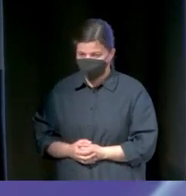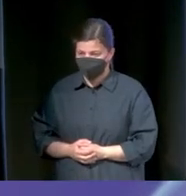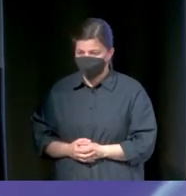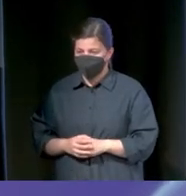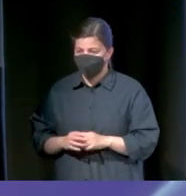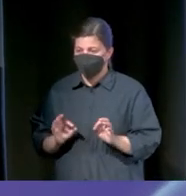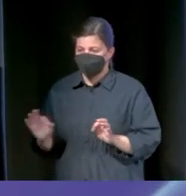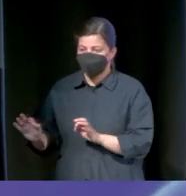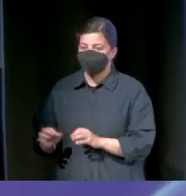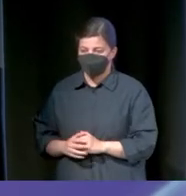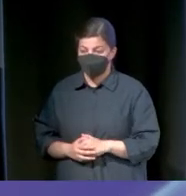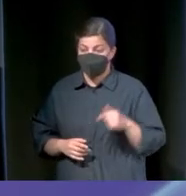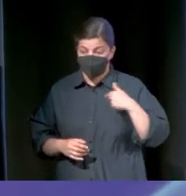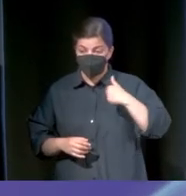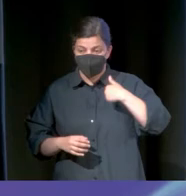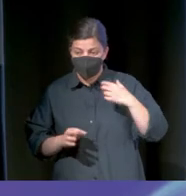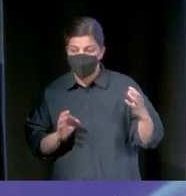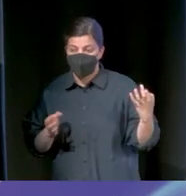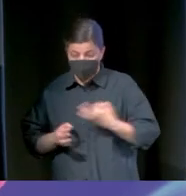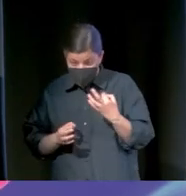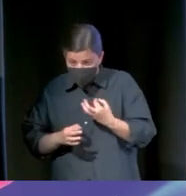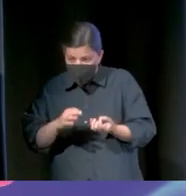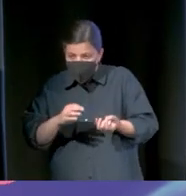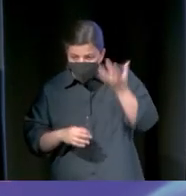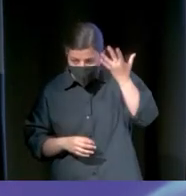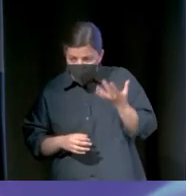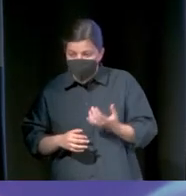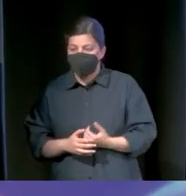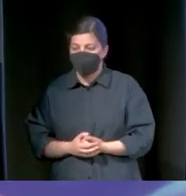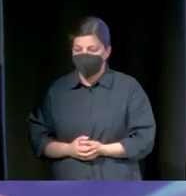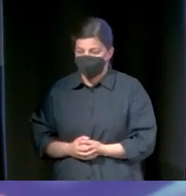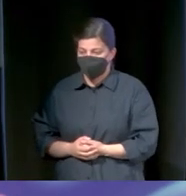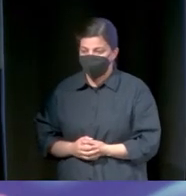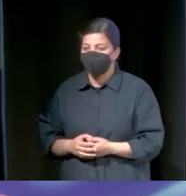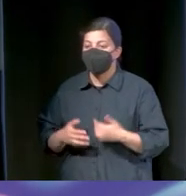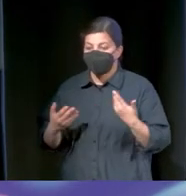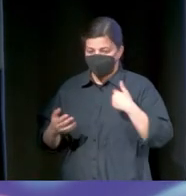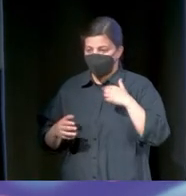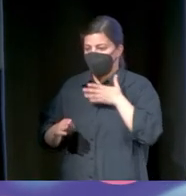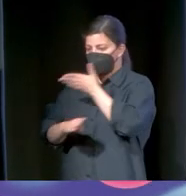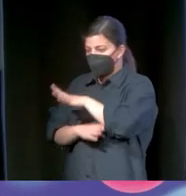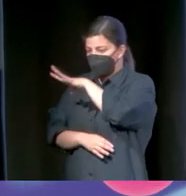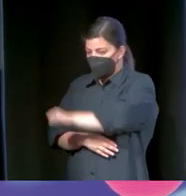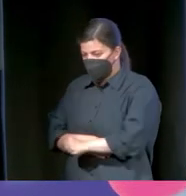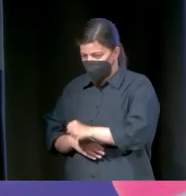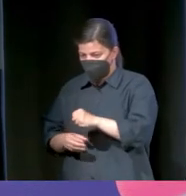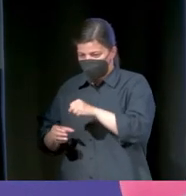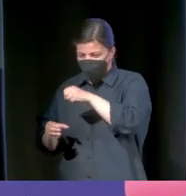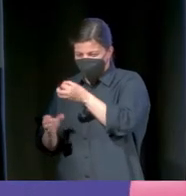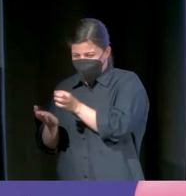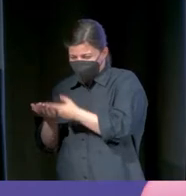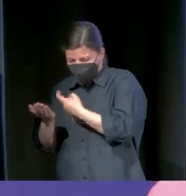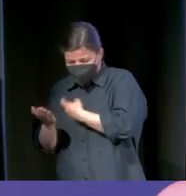esta fue la burger que yo me tuve que inventar que como veis voy a comprar una lata devils poco más